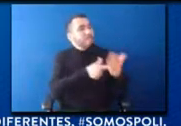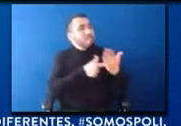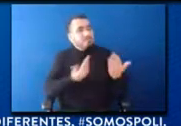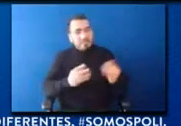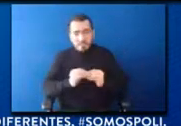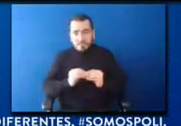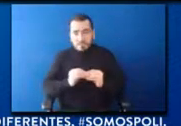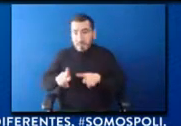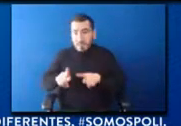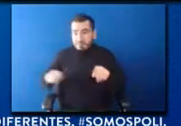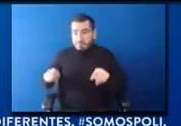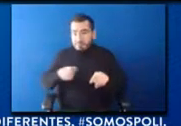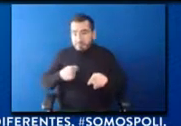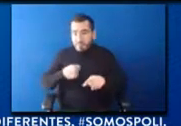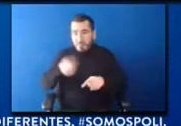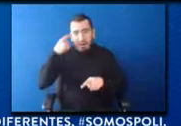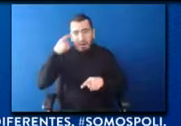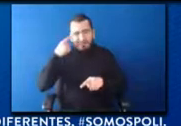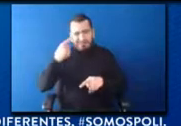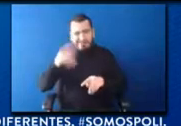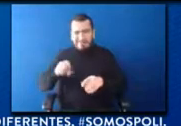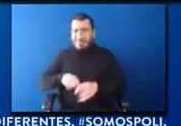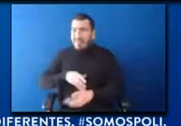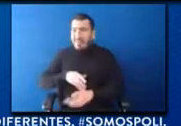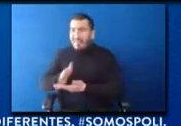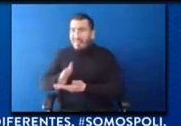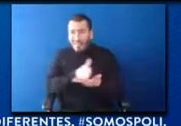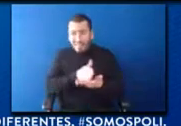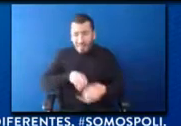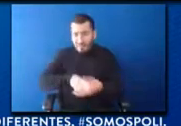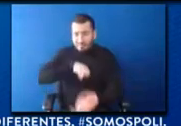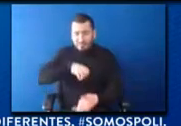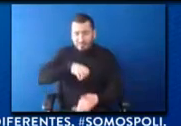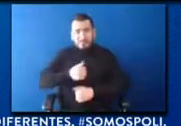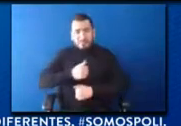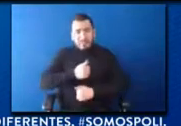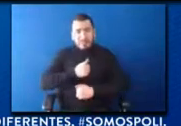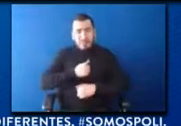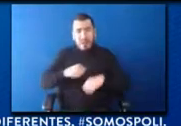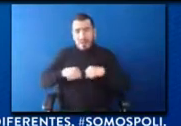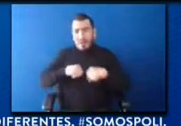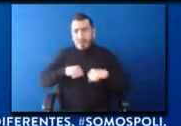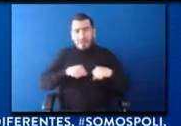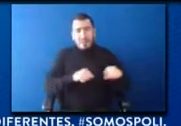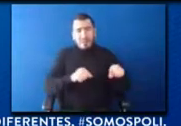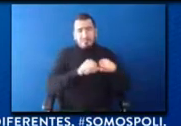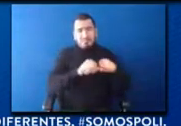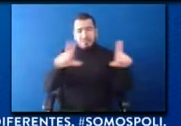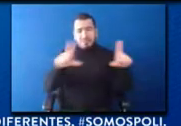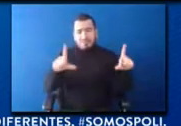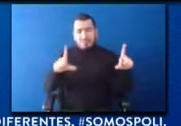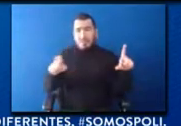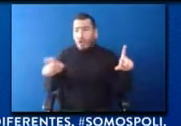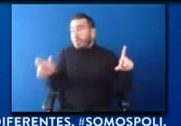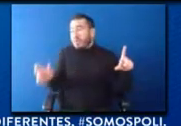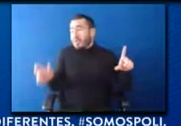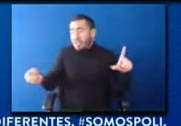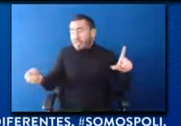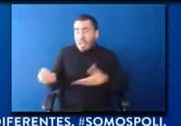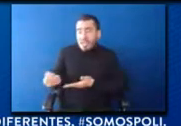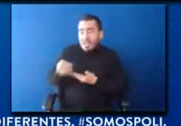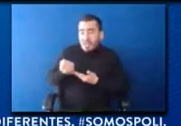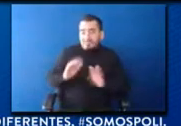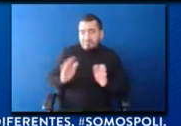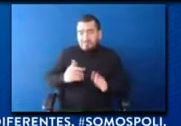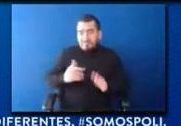y todo el mundo se está moviendo a ser descentralizados, donde la intermediación a veces como que sobra. ¿Cuál es el valor agregado si yo puedo obtener otras